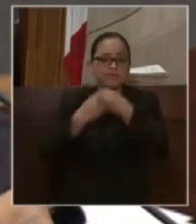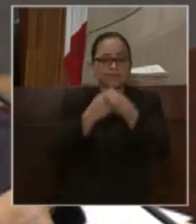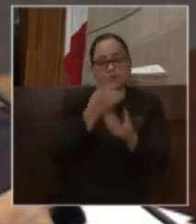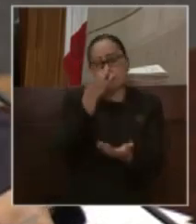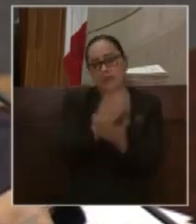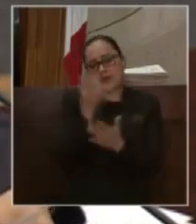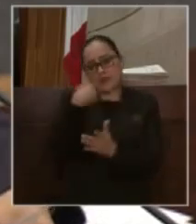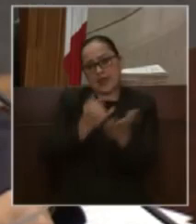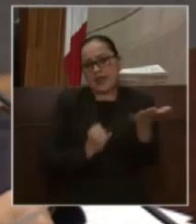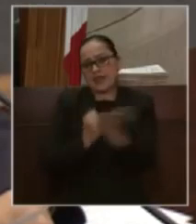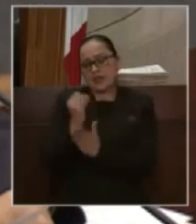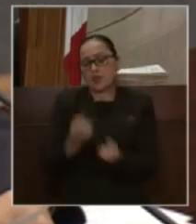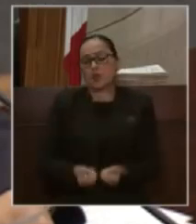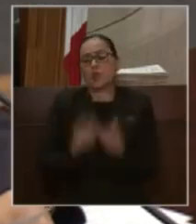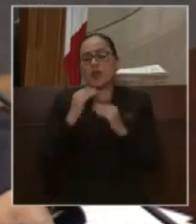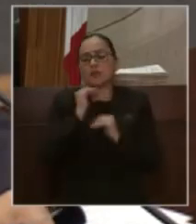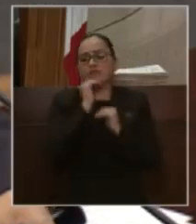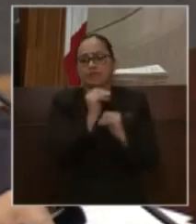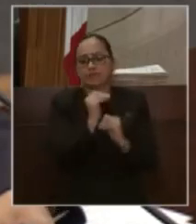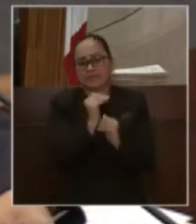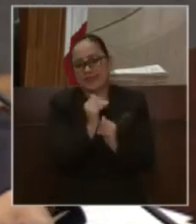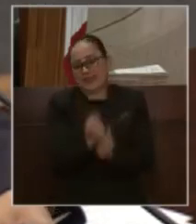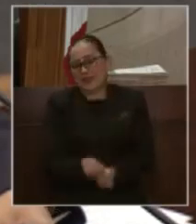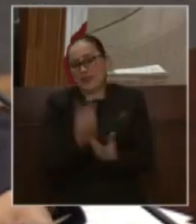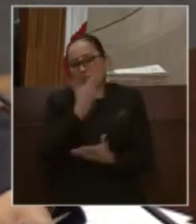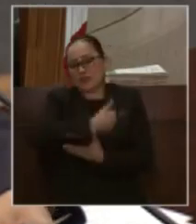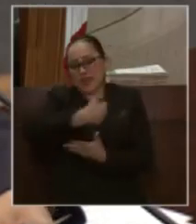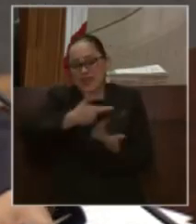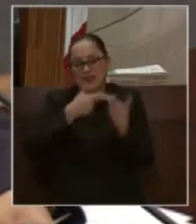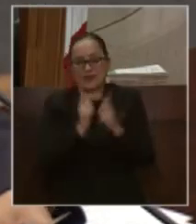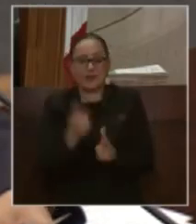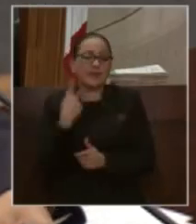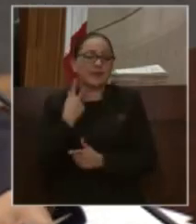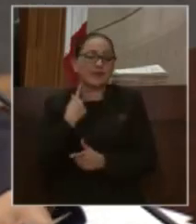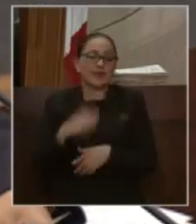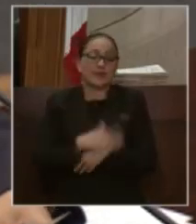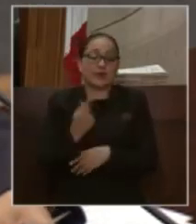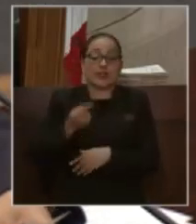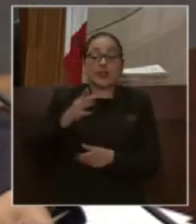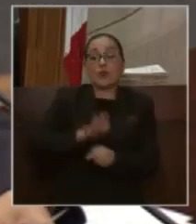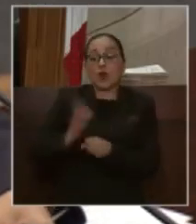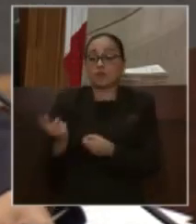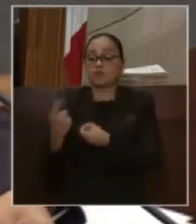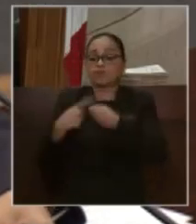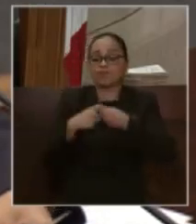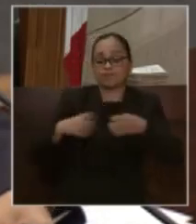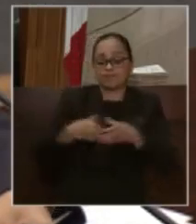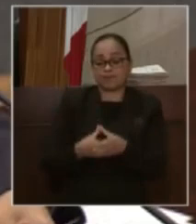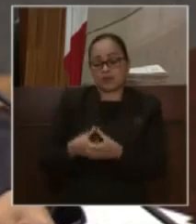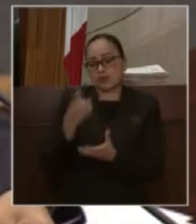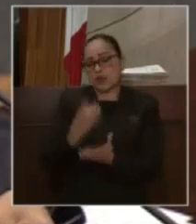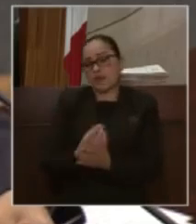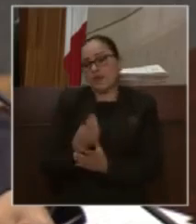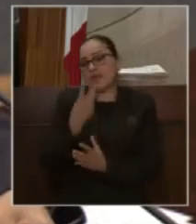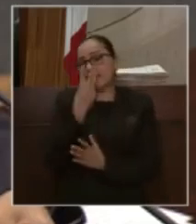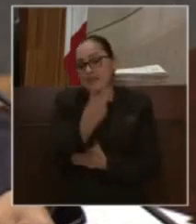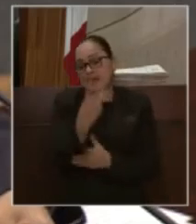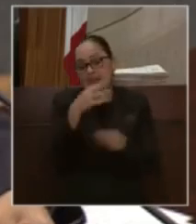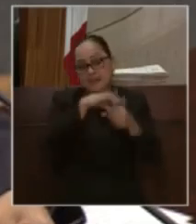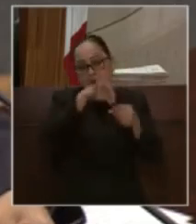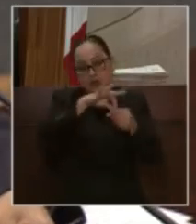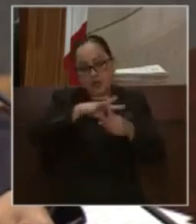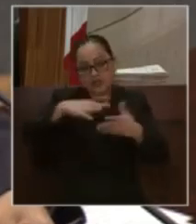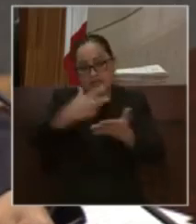únicamente para determinar los límites de sub- y sobrerepresentación, pues a diferencia de los partidos no considerados, este obtuvo 3 curules por mayoría